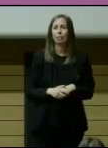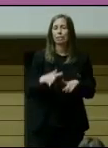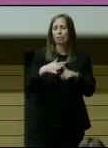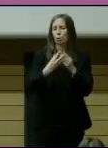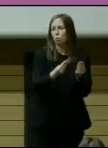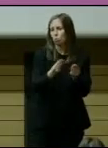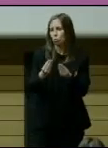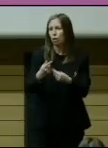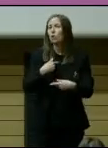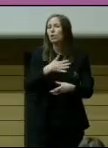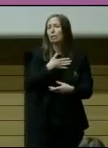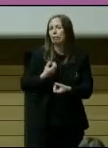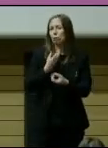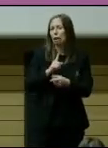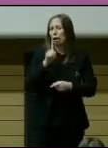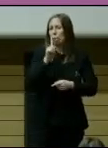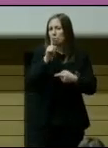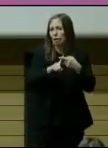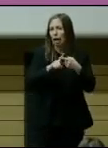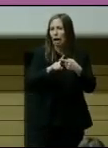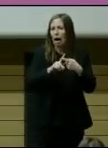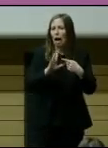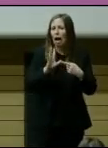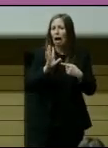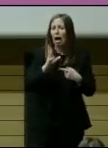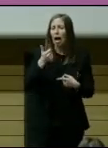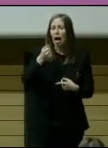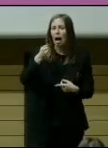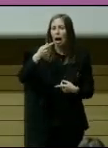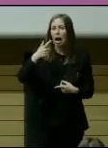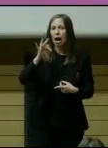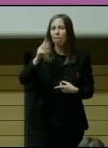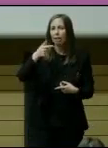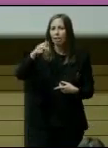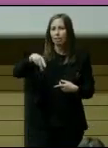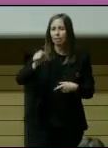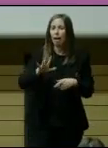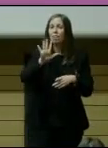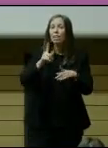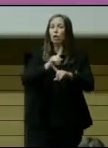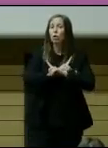cosas. Pero la que me gusta contar es la primera, la de Afganistán. Claro, el 5 de noviembre de